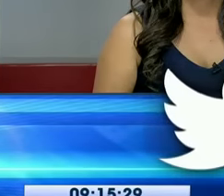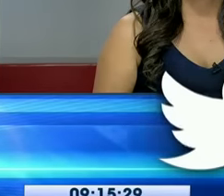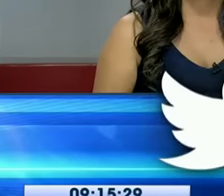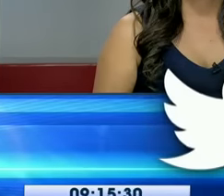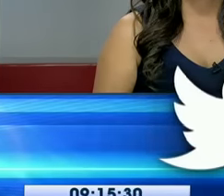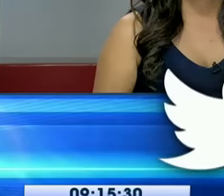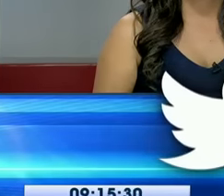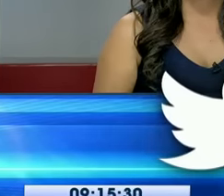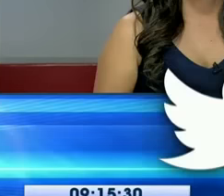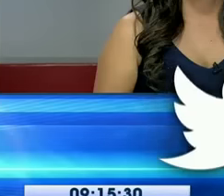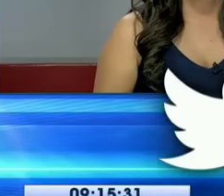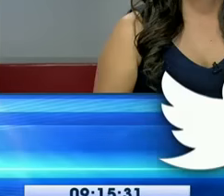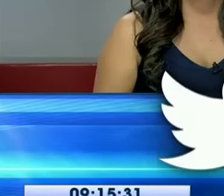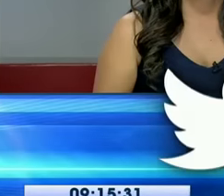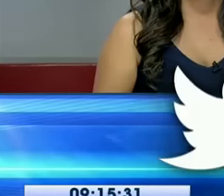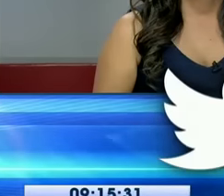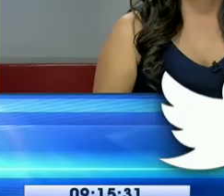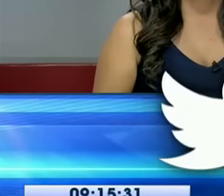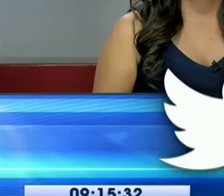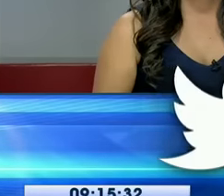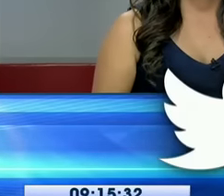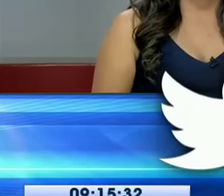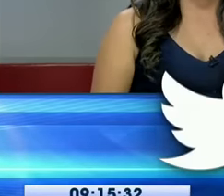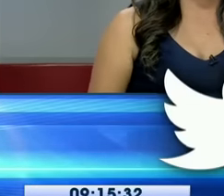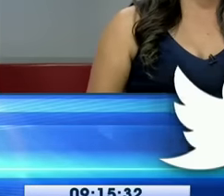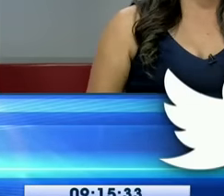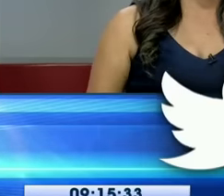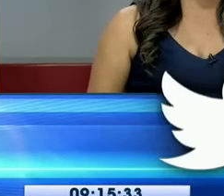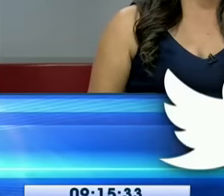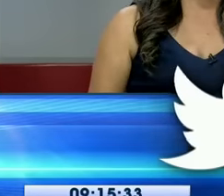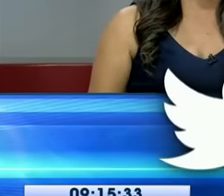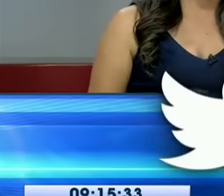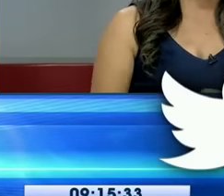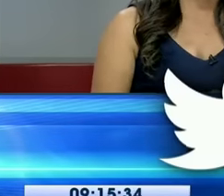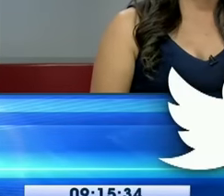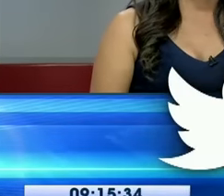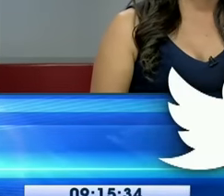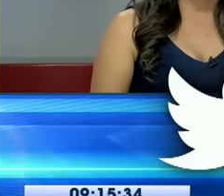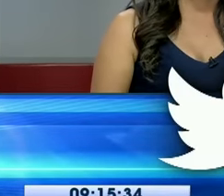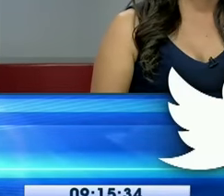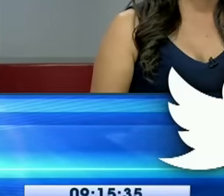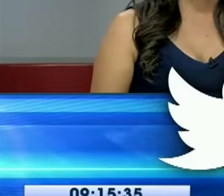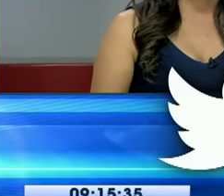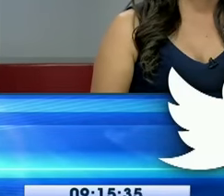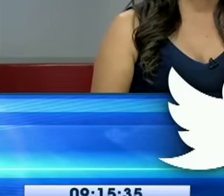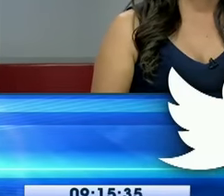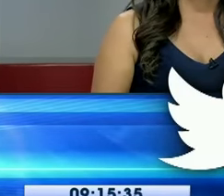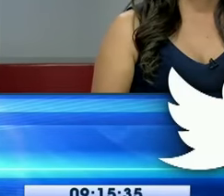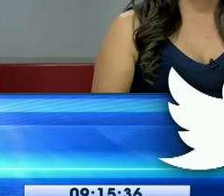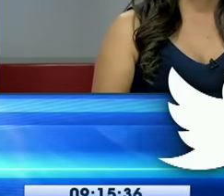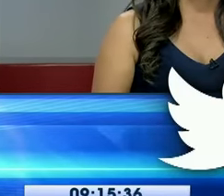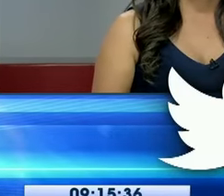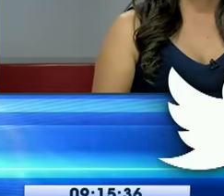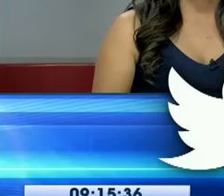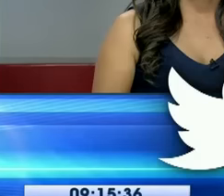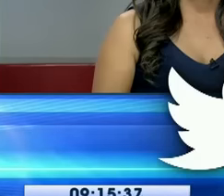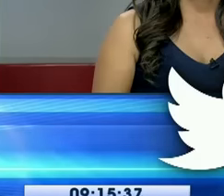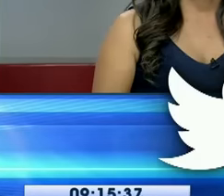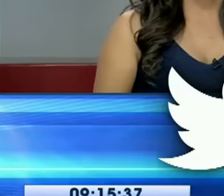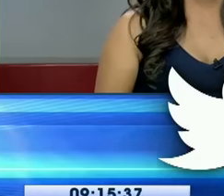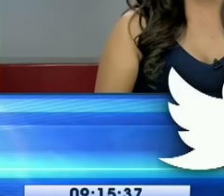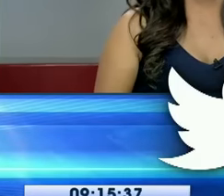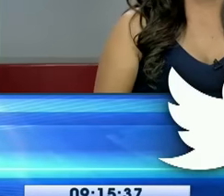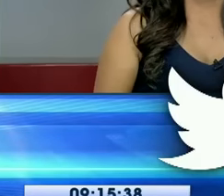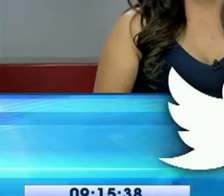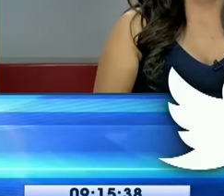despedirme, quiero proponer de hoy a mañana, y lo vamos a llevar en esta semana y la otra semana, un hashtag. Vamos a poner el